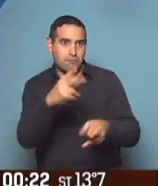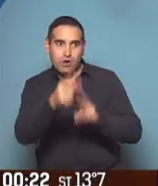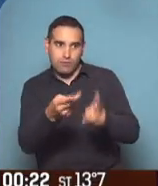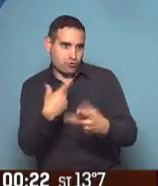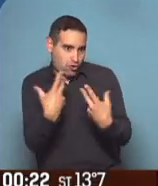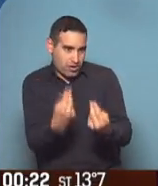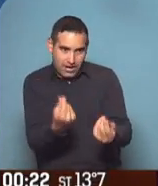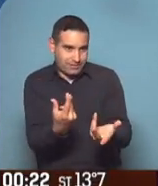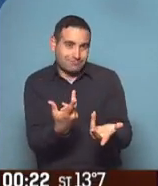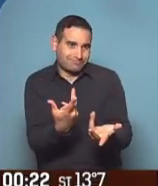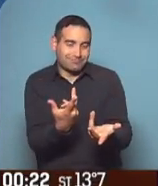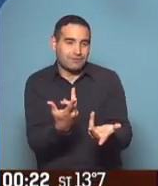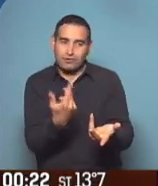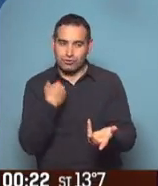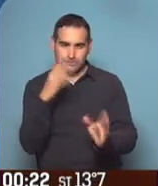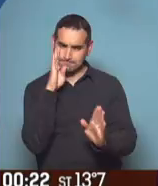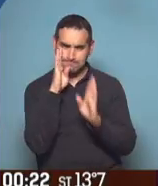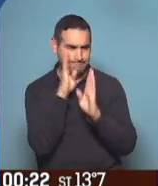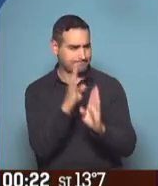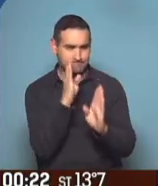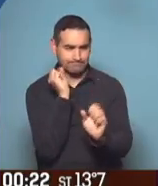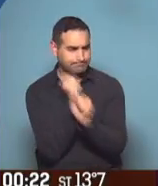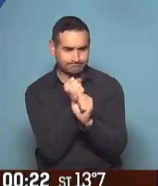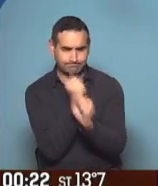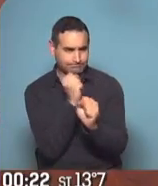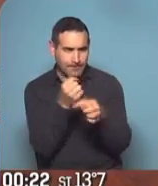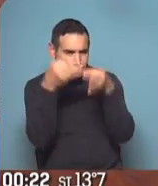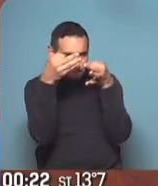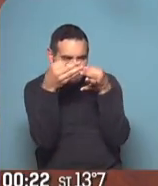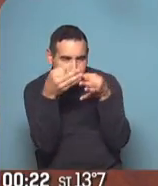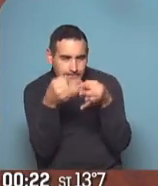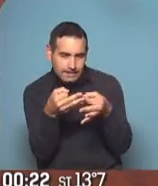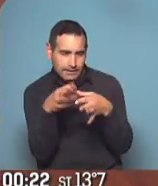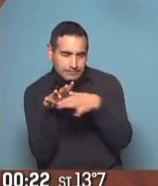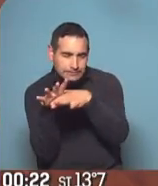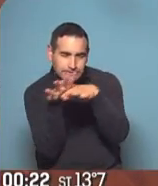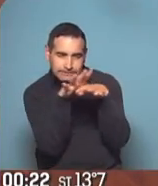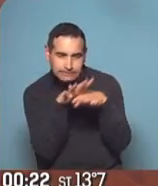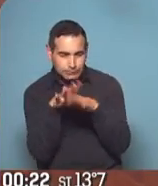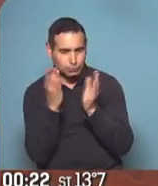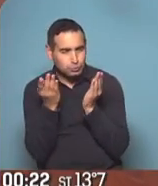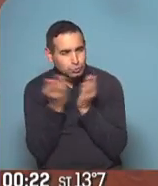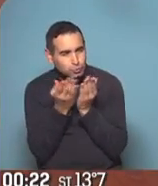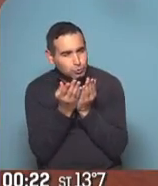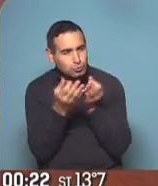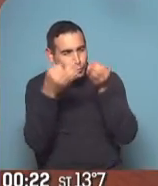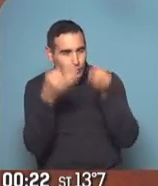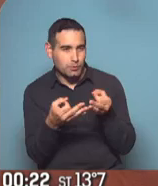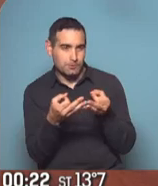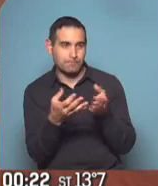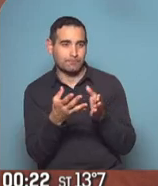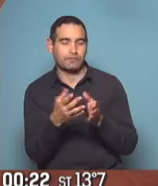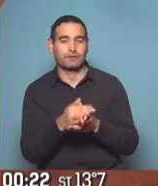y fue mi concentración en el aspecto técnico todo el estudio completo de el problema